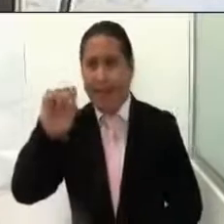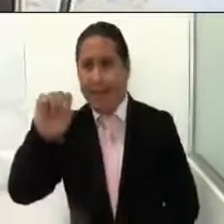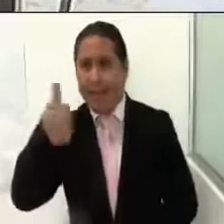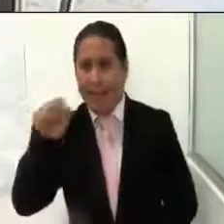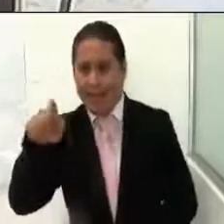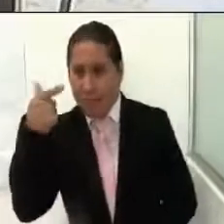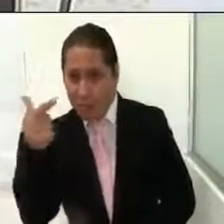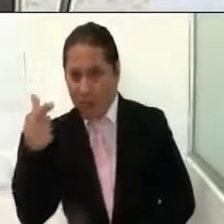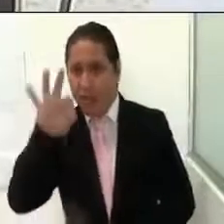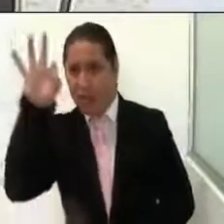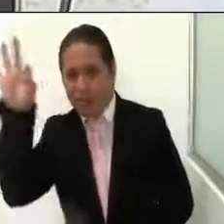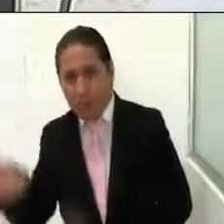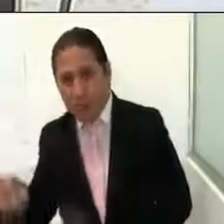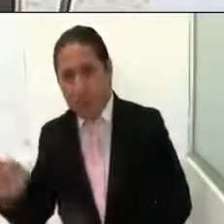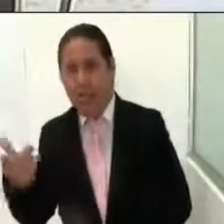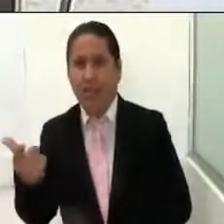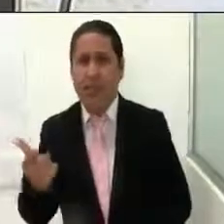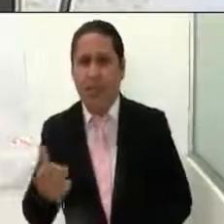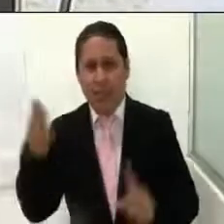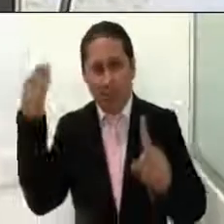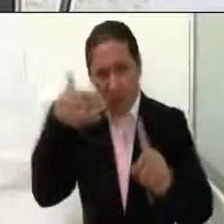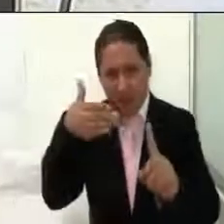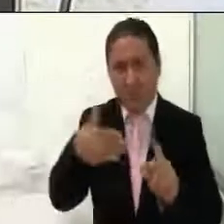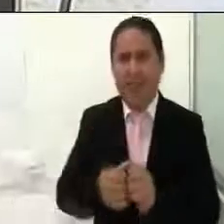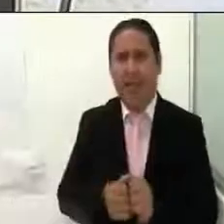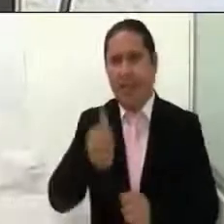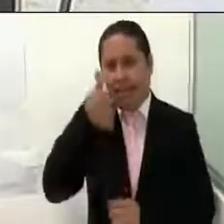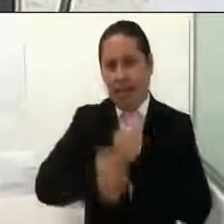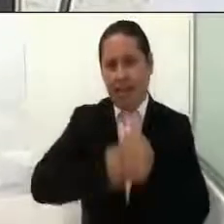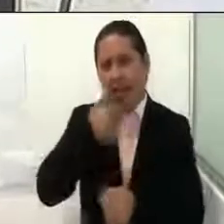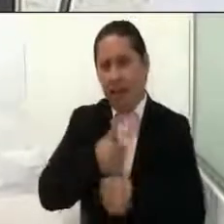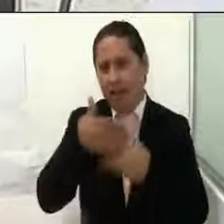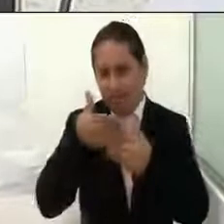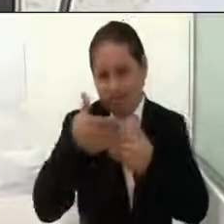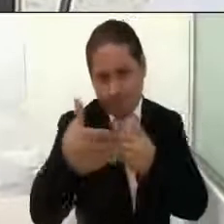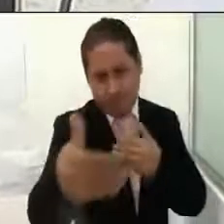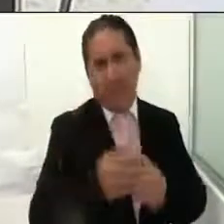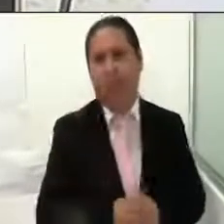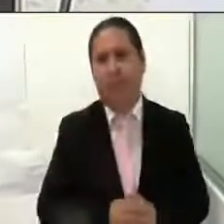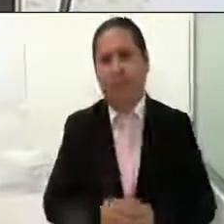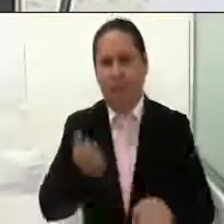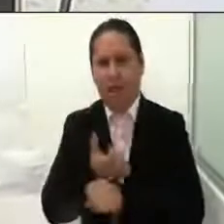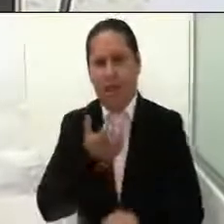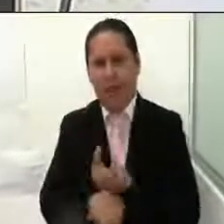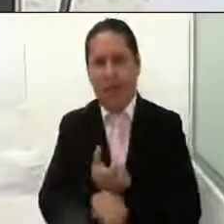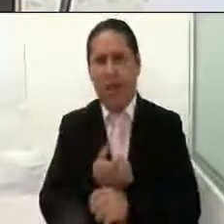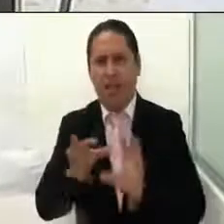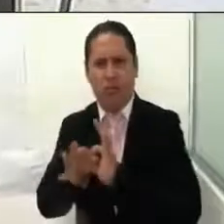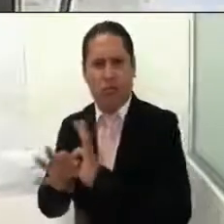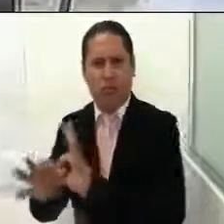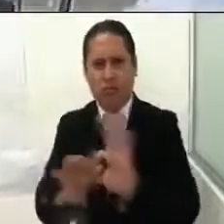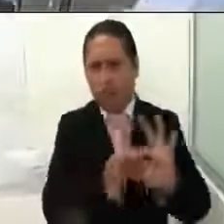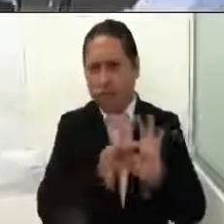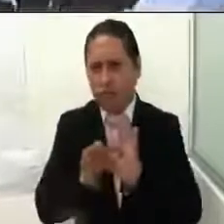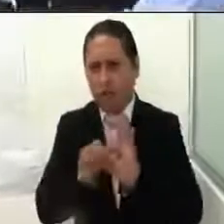71 por ciento de la meta sexenal la formación de un estado solidario es